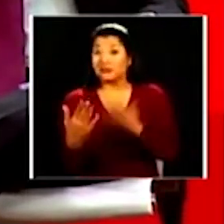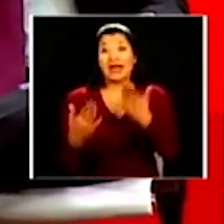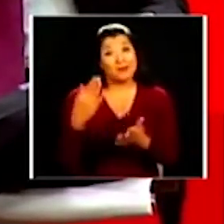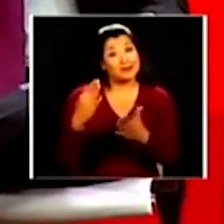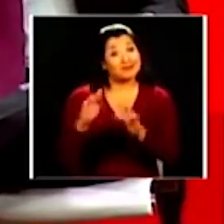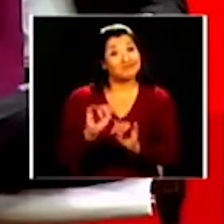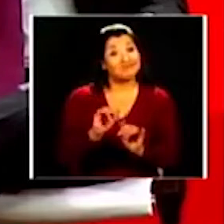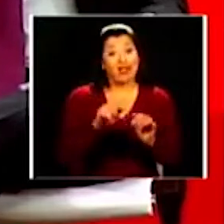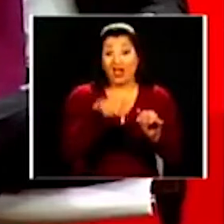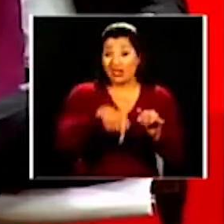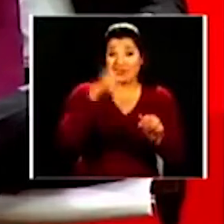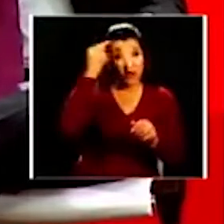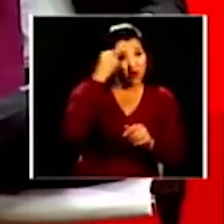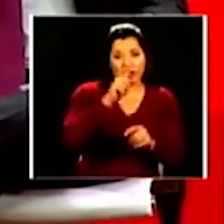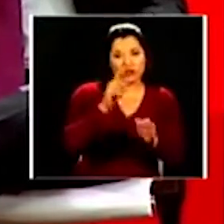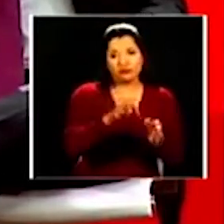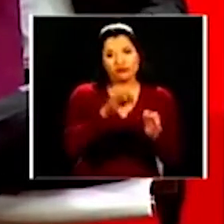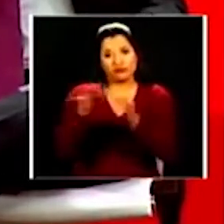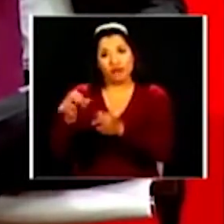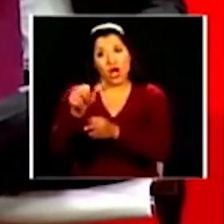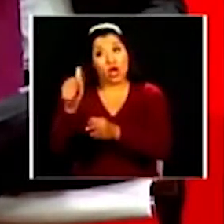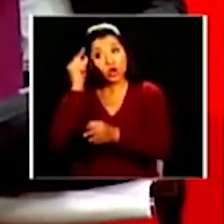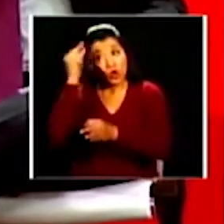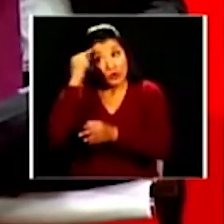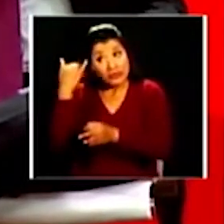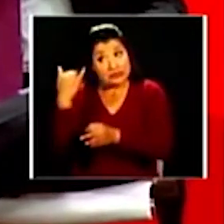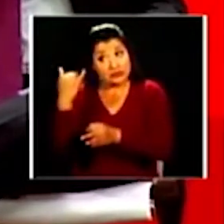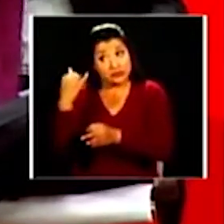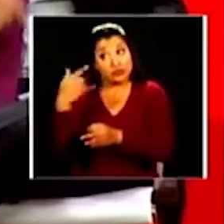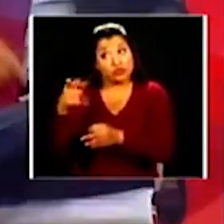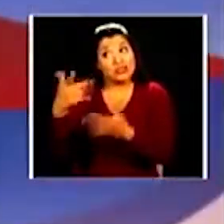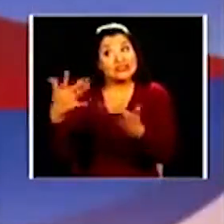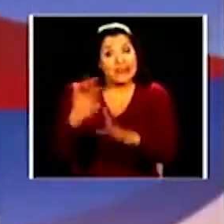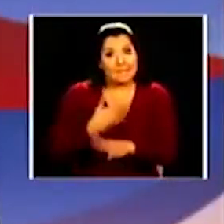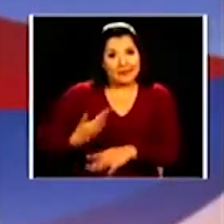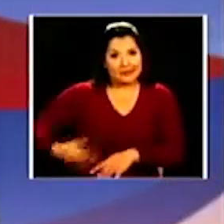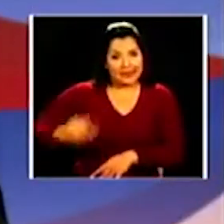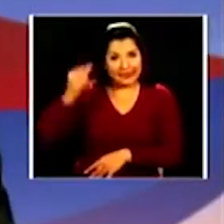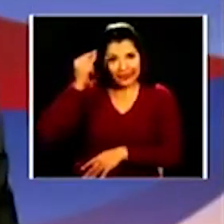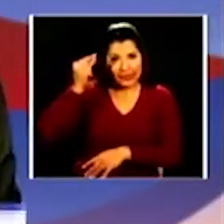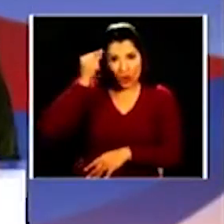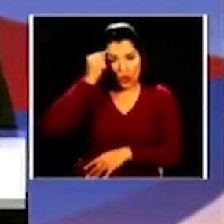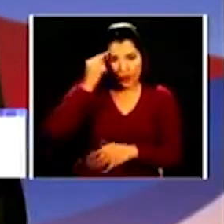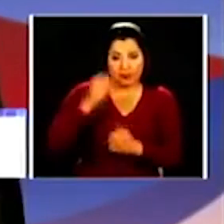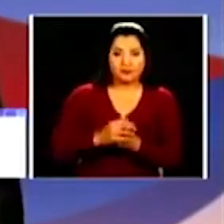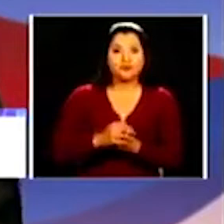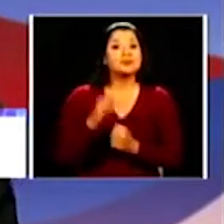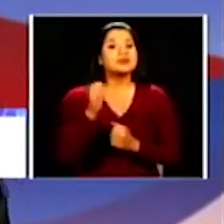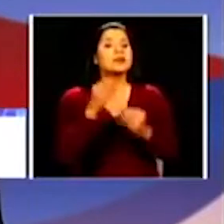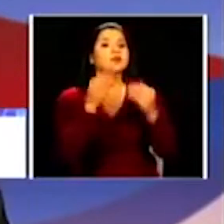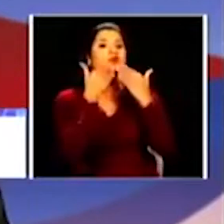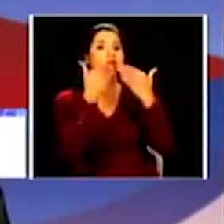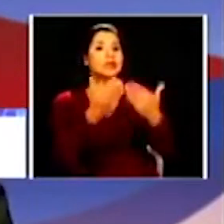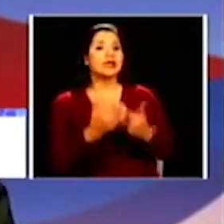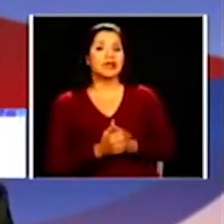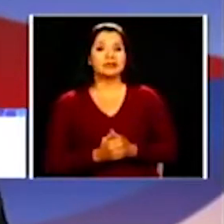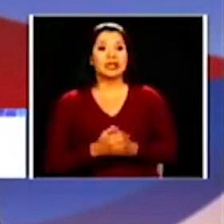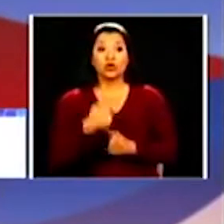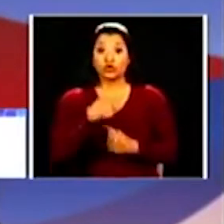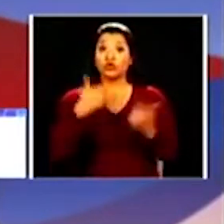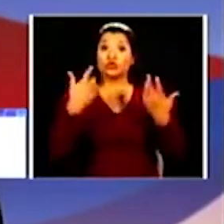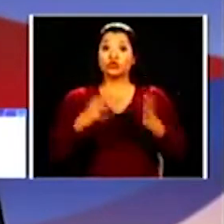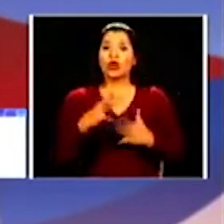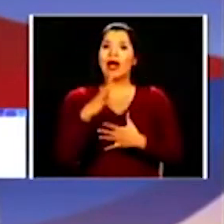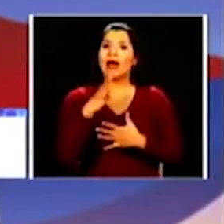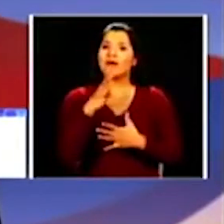legislatura, donde usted sería el presidente ya de la República? Bien, muchísimas gracias. En efecto, yo he hablado de la importancia de dar